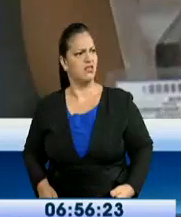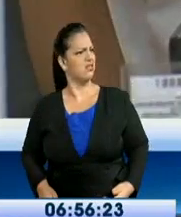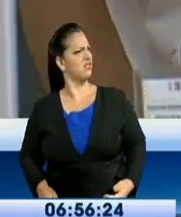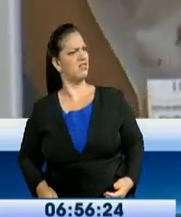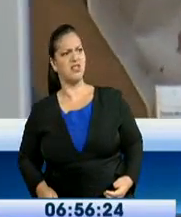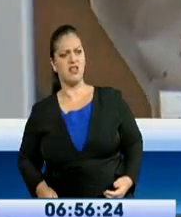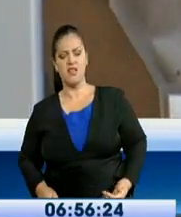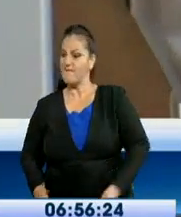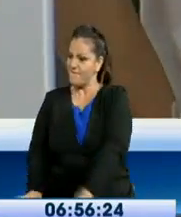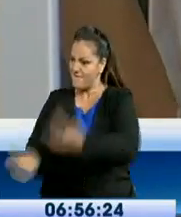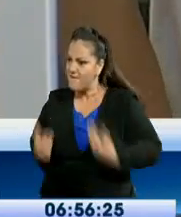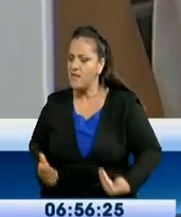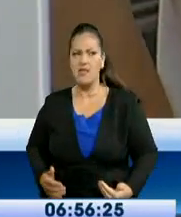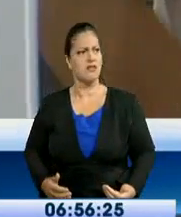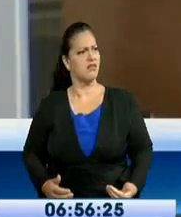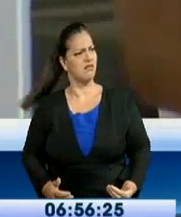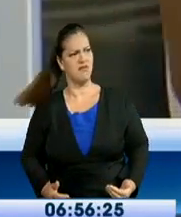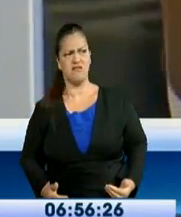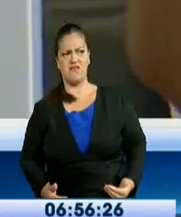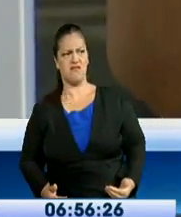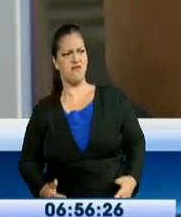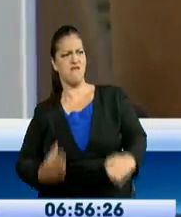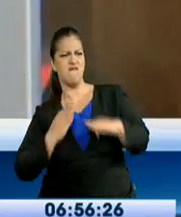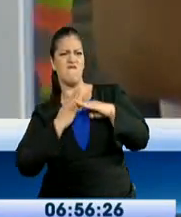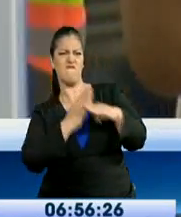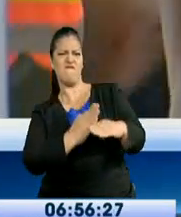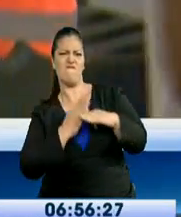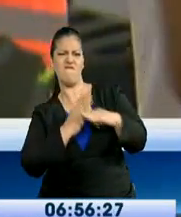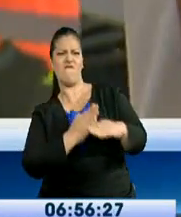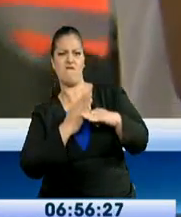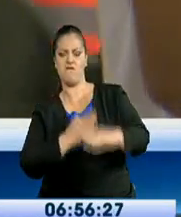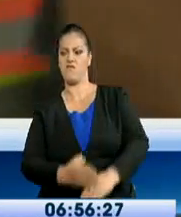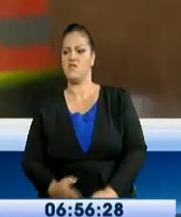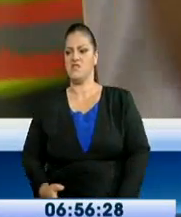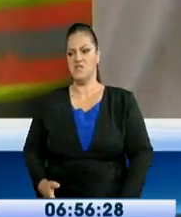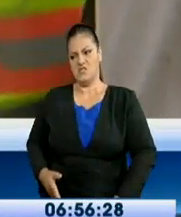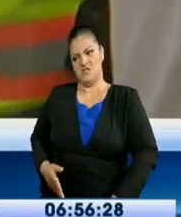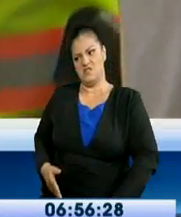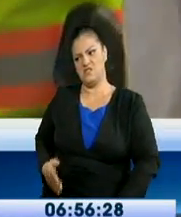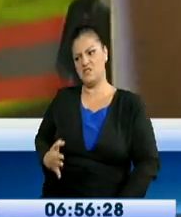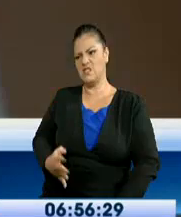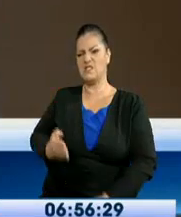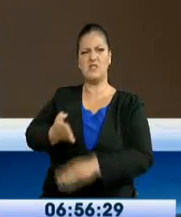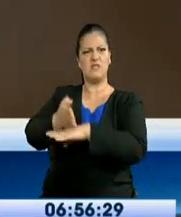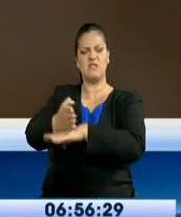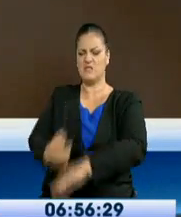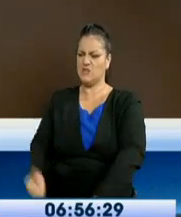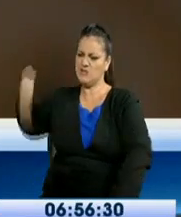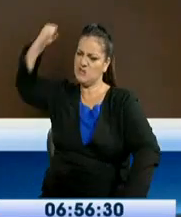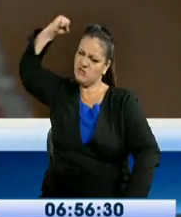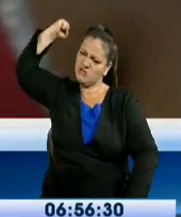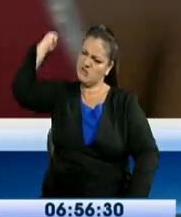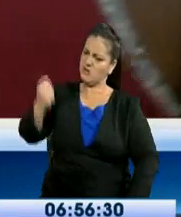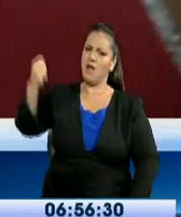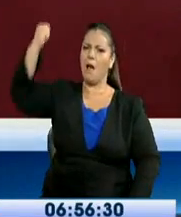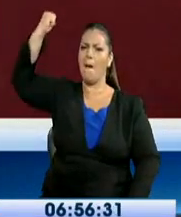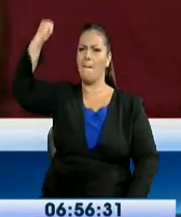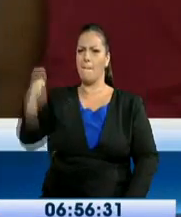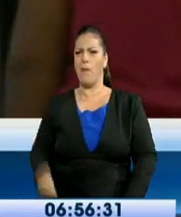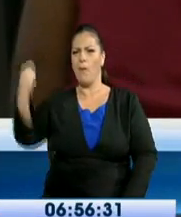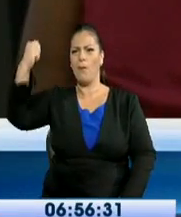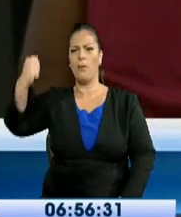en la parte superior de la pierna. La doctora dice que si un centímetro más